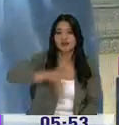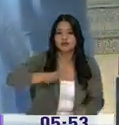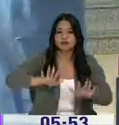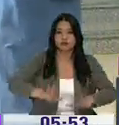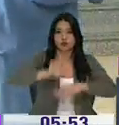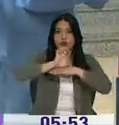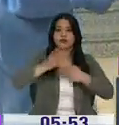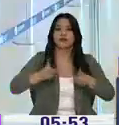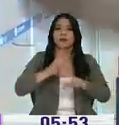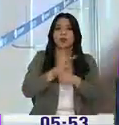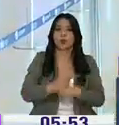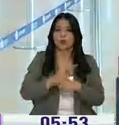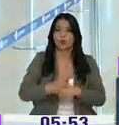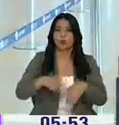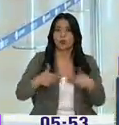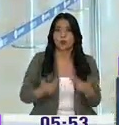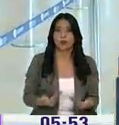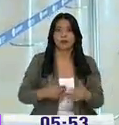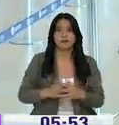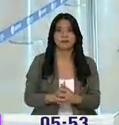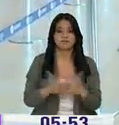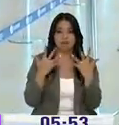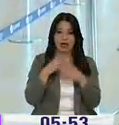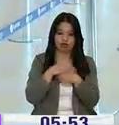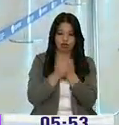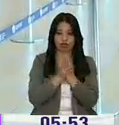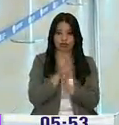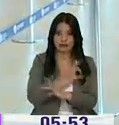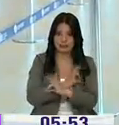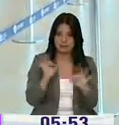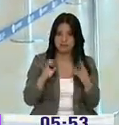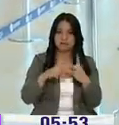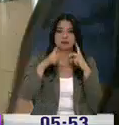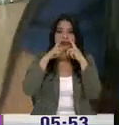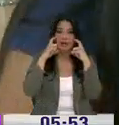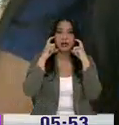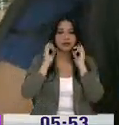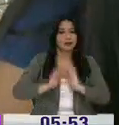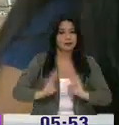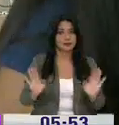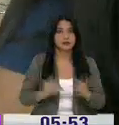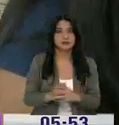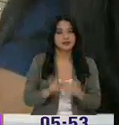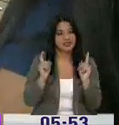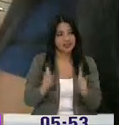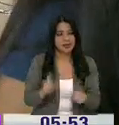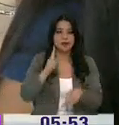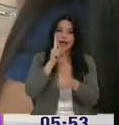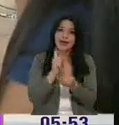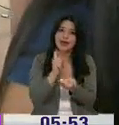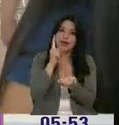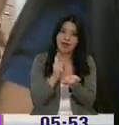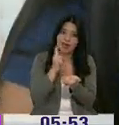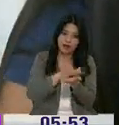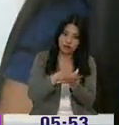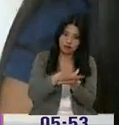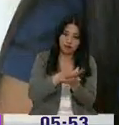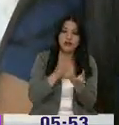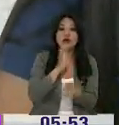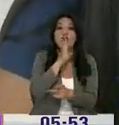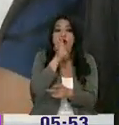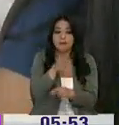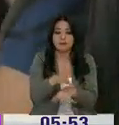prevención. Lavado de manos, la utilización de mascarilla. Debemos utilizar gel antiséptico, un lavado de